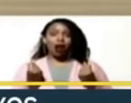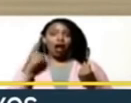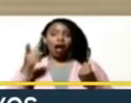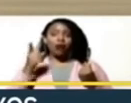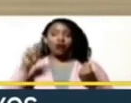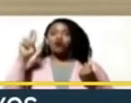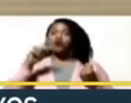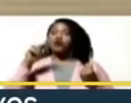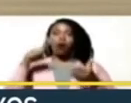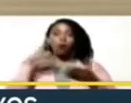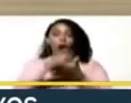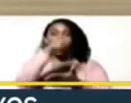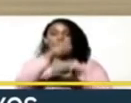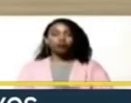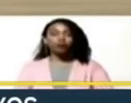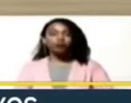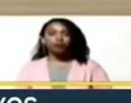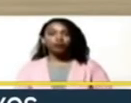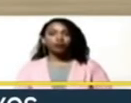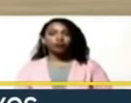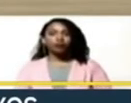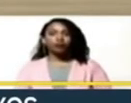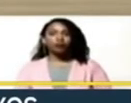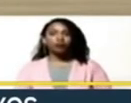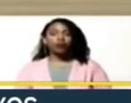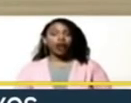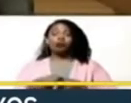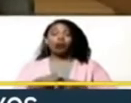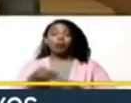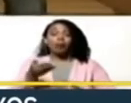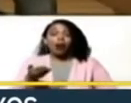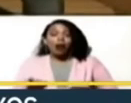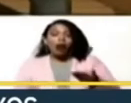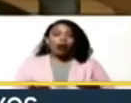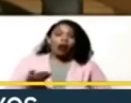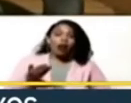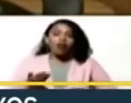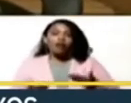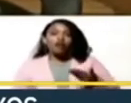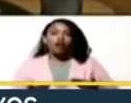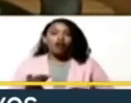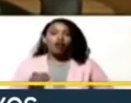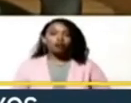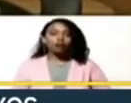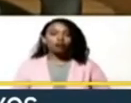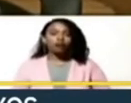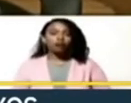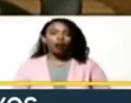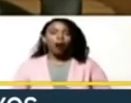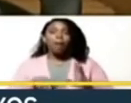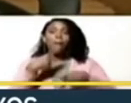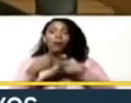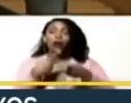comunidad andina y el mandatario colombiano completó diciendo que haría la petición a los países miembros, Ecuador, Perú y